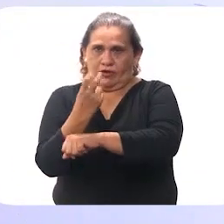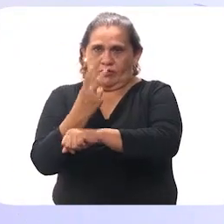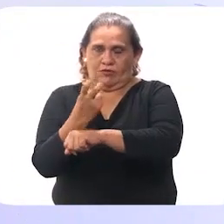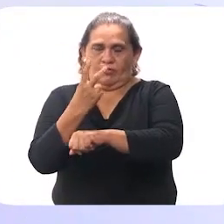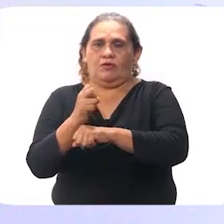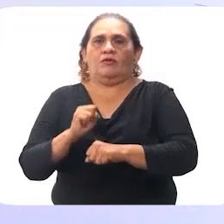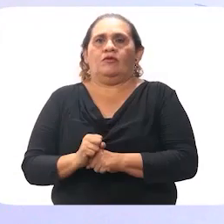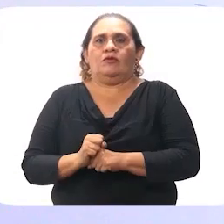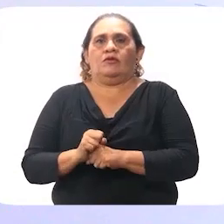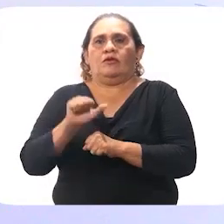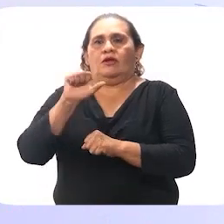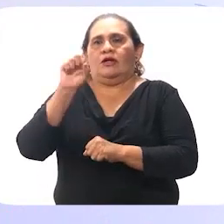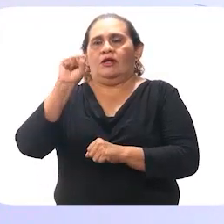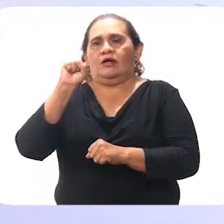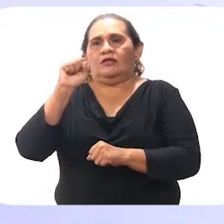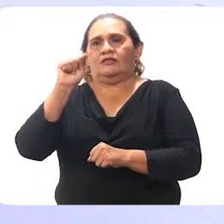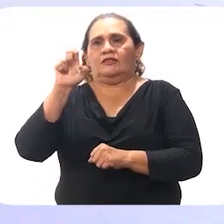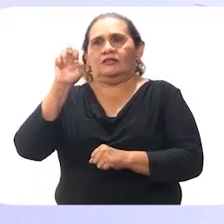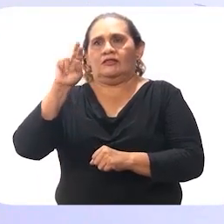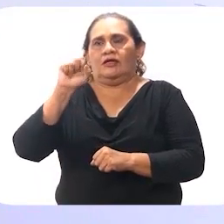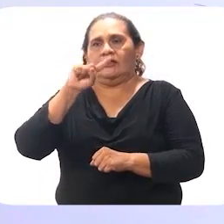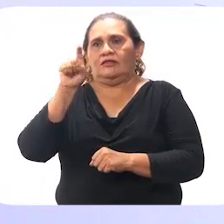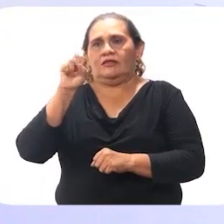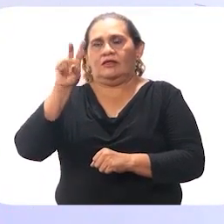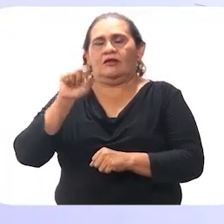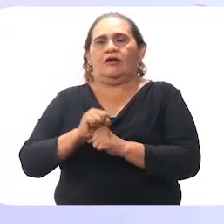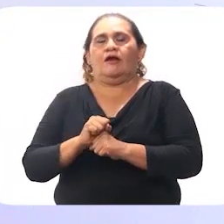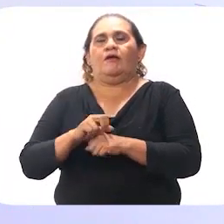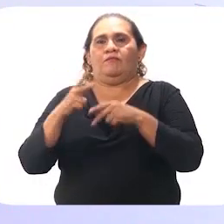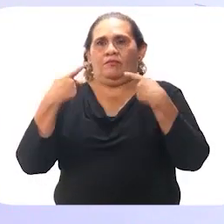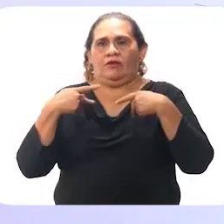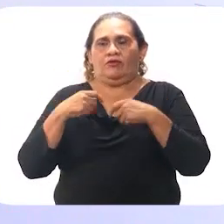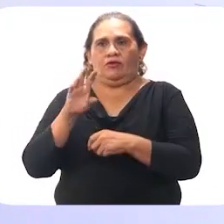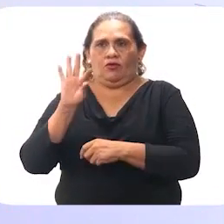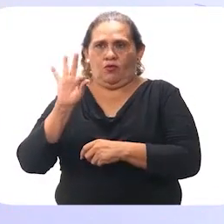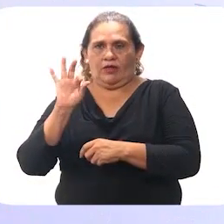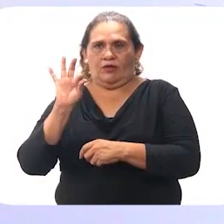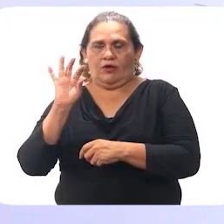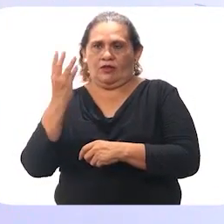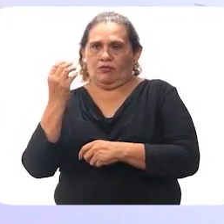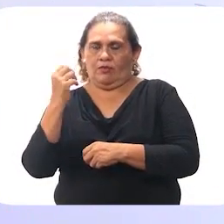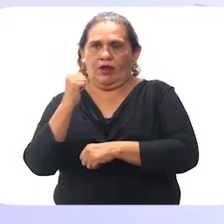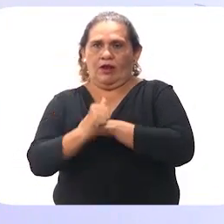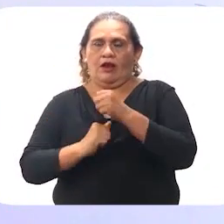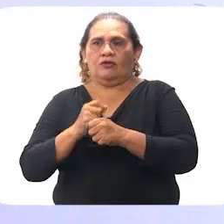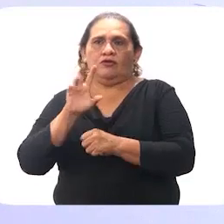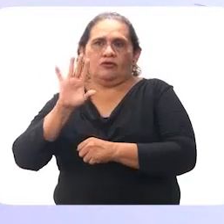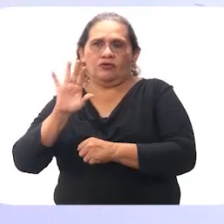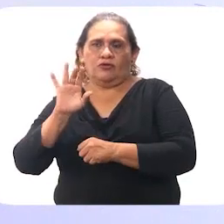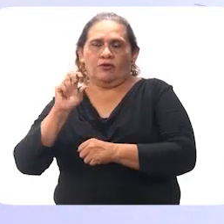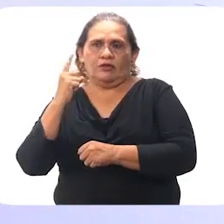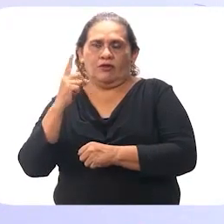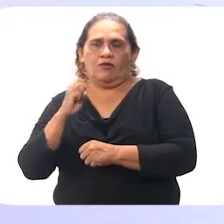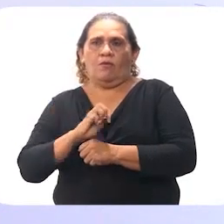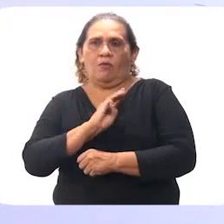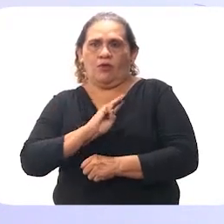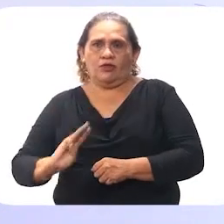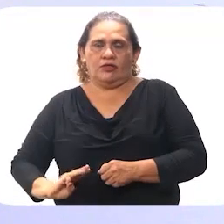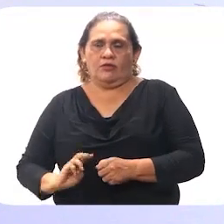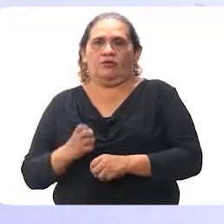dosis de la vacuna AstraZeneca contra el coronavirus a personas de 40 a 49 años de 51 municipios del